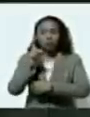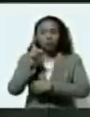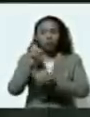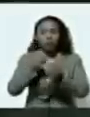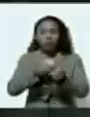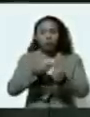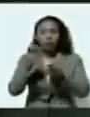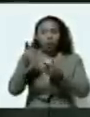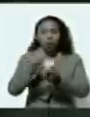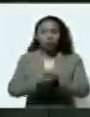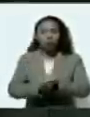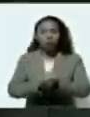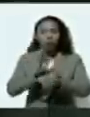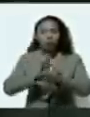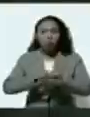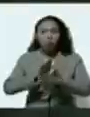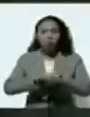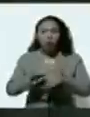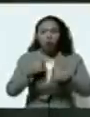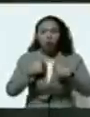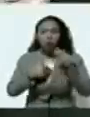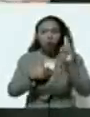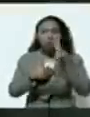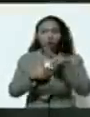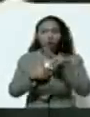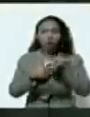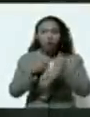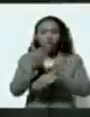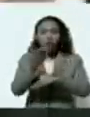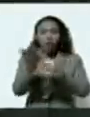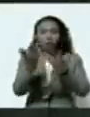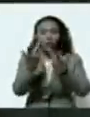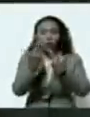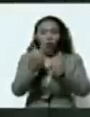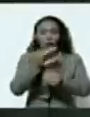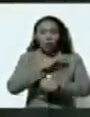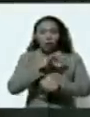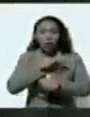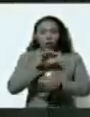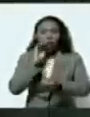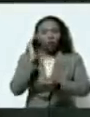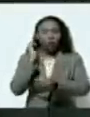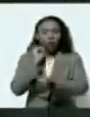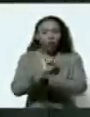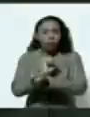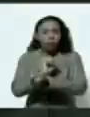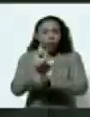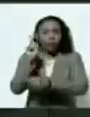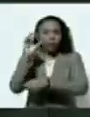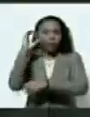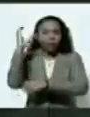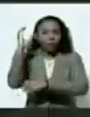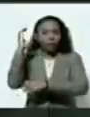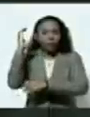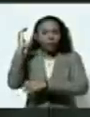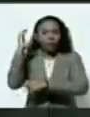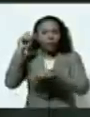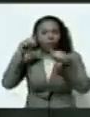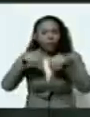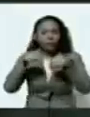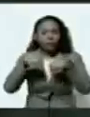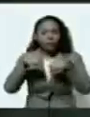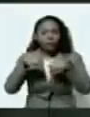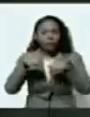extradición. Por lo que veo, o por lo que usted nos dice, el señor fue detenido en Colombia.